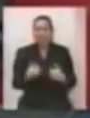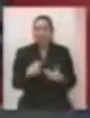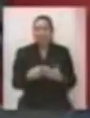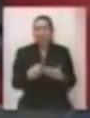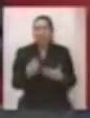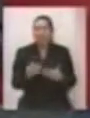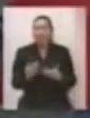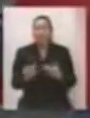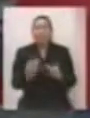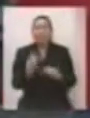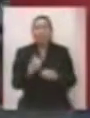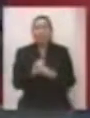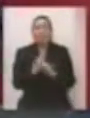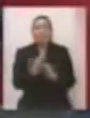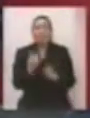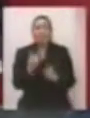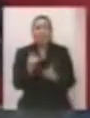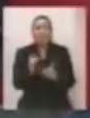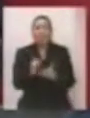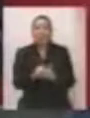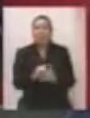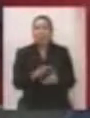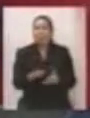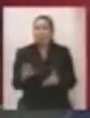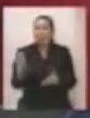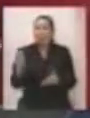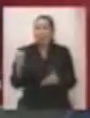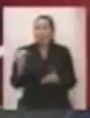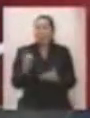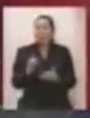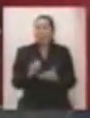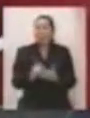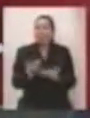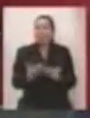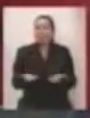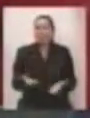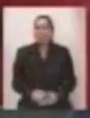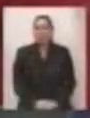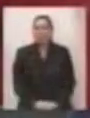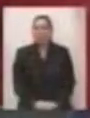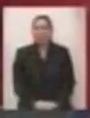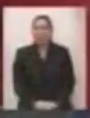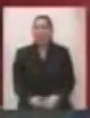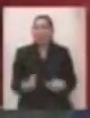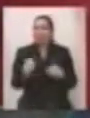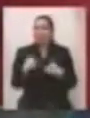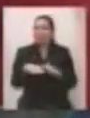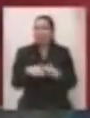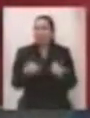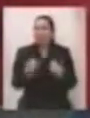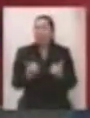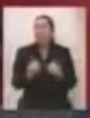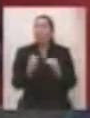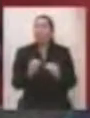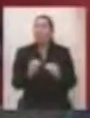plantear alternativas formativas para los niños y los adolescentes que están en los colegios, y entonces tiene que estar aquí. ¿Cuál